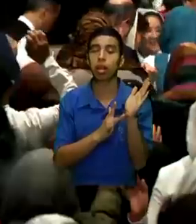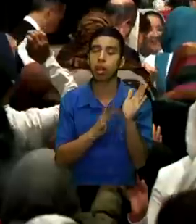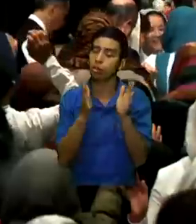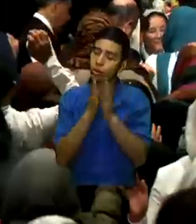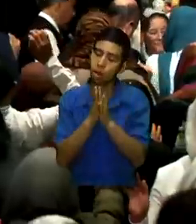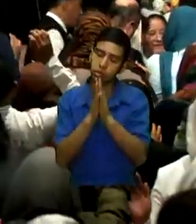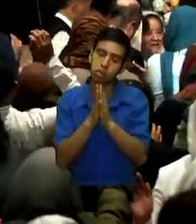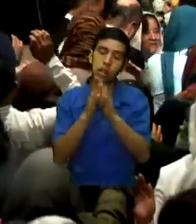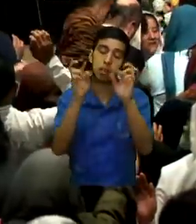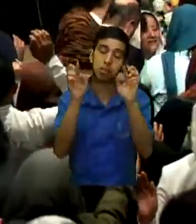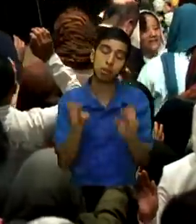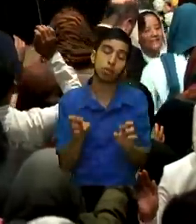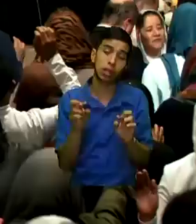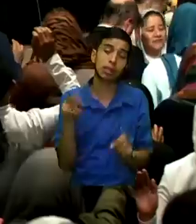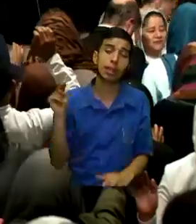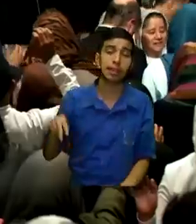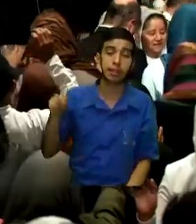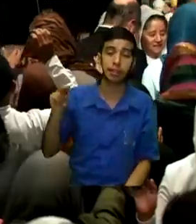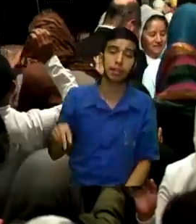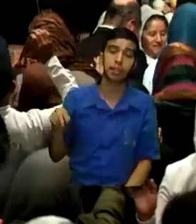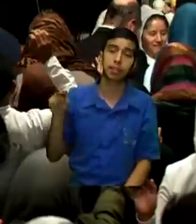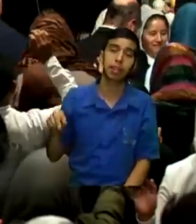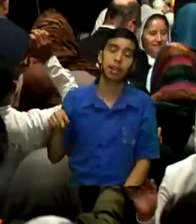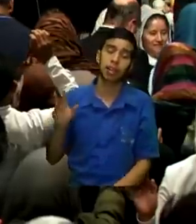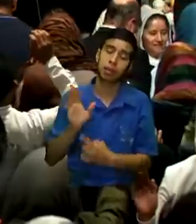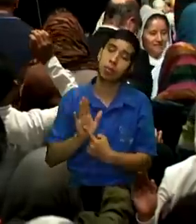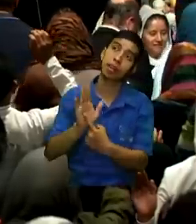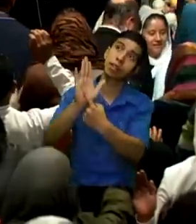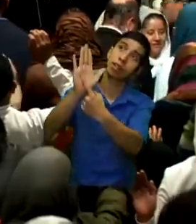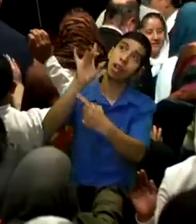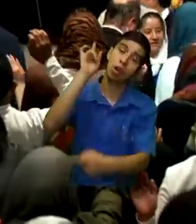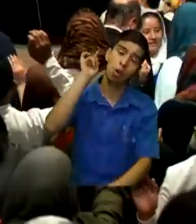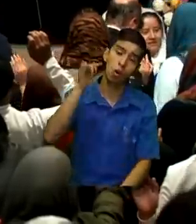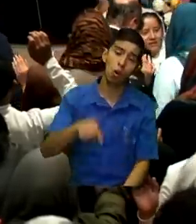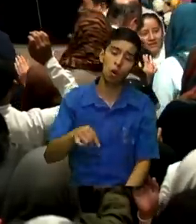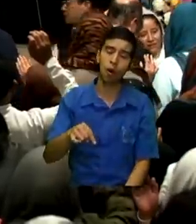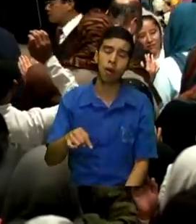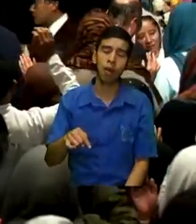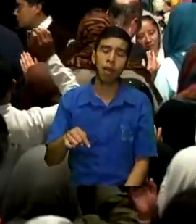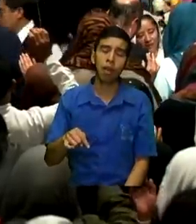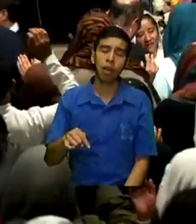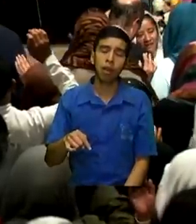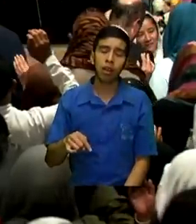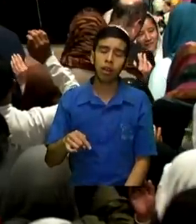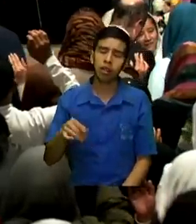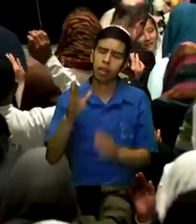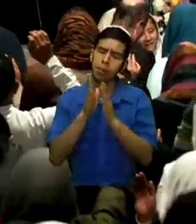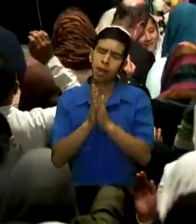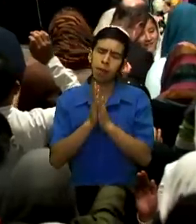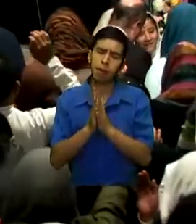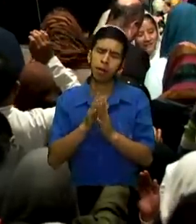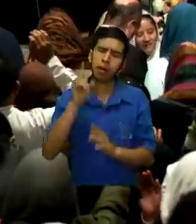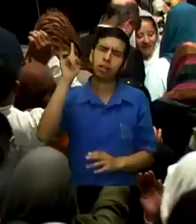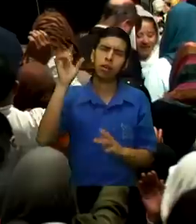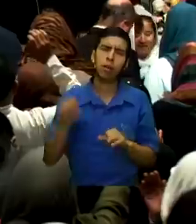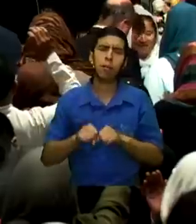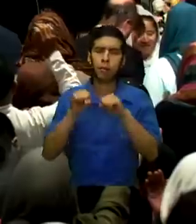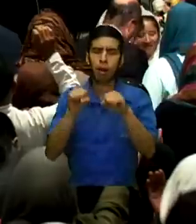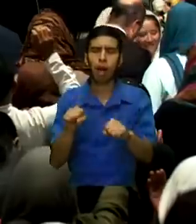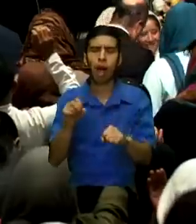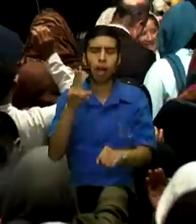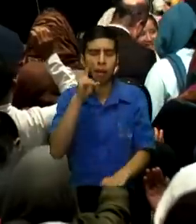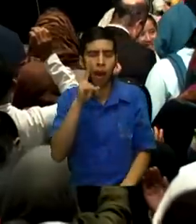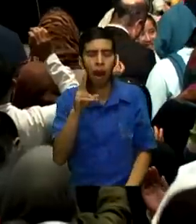hermanos nuestros, que hijos tuyos, Señor amado, han traído delante de ti, Señor, te pedimos que tú puedas ver y ser